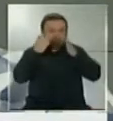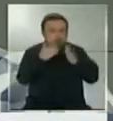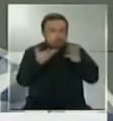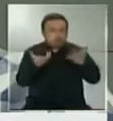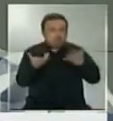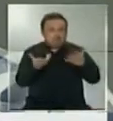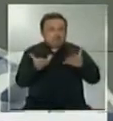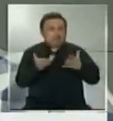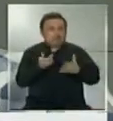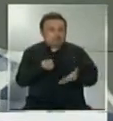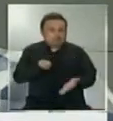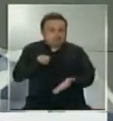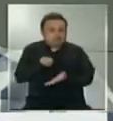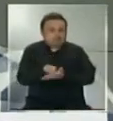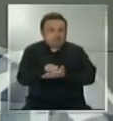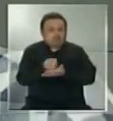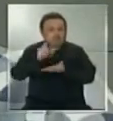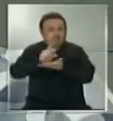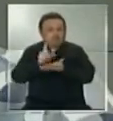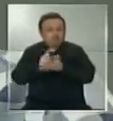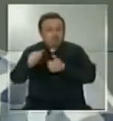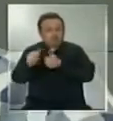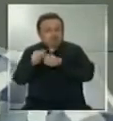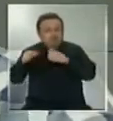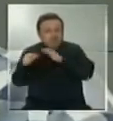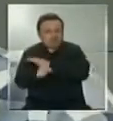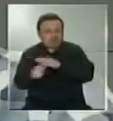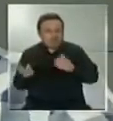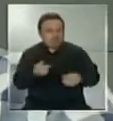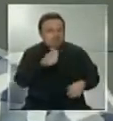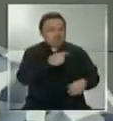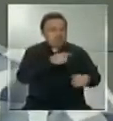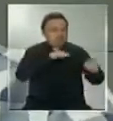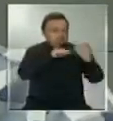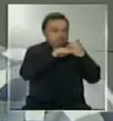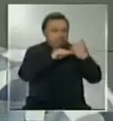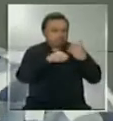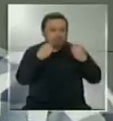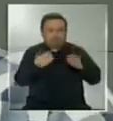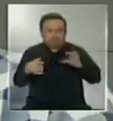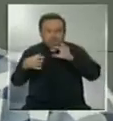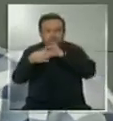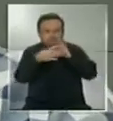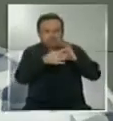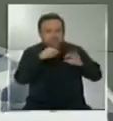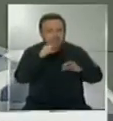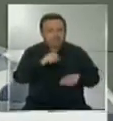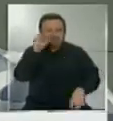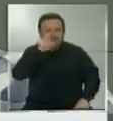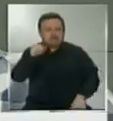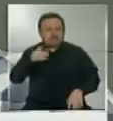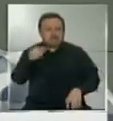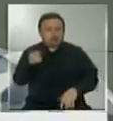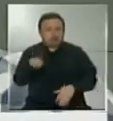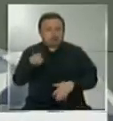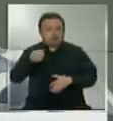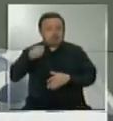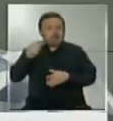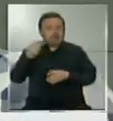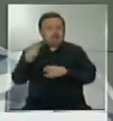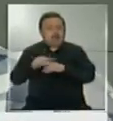enfocarse netamente en la inversión. La ubicación, cercano al metro, cercano a avenidas principales, buena conexión, cercano